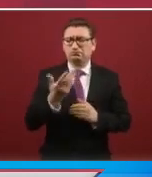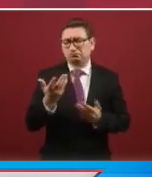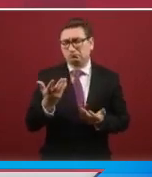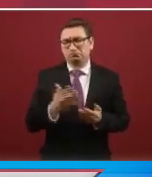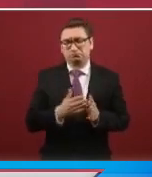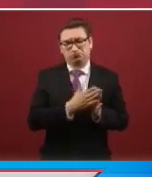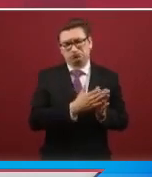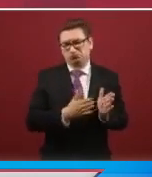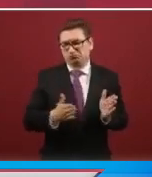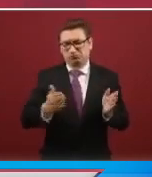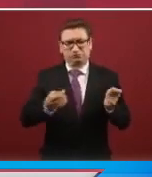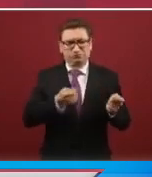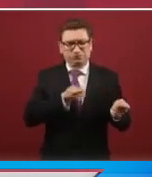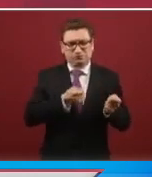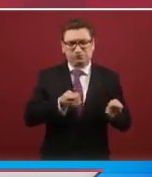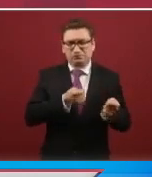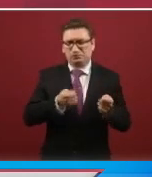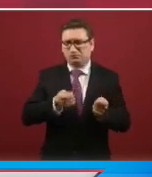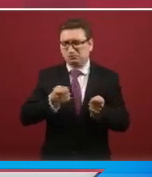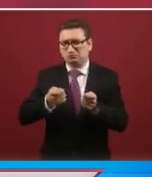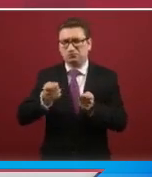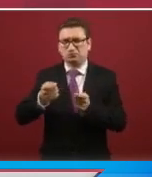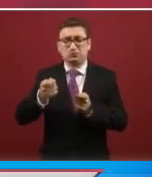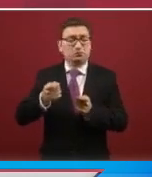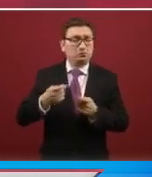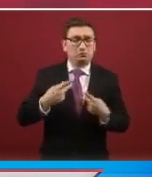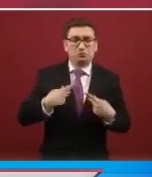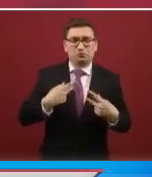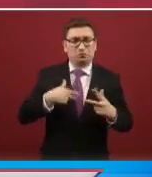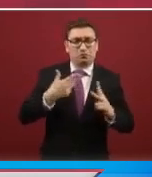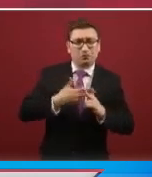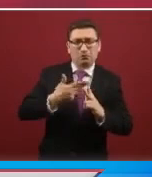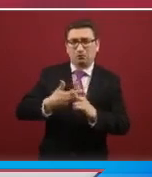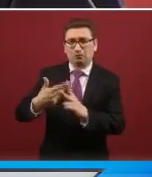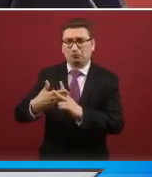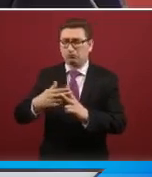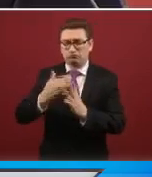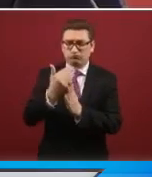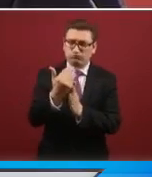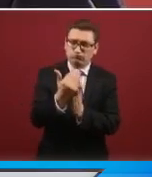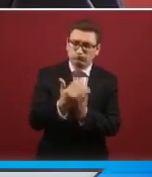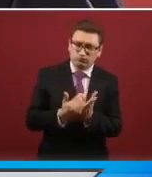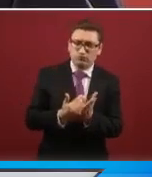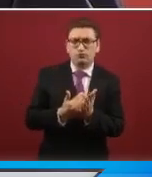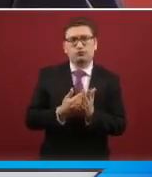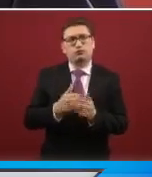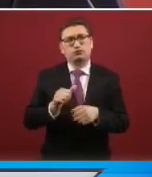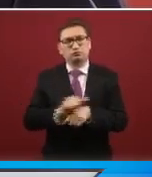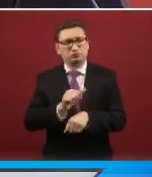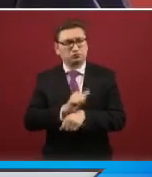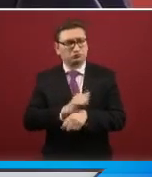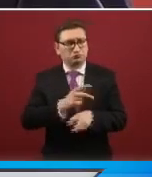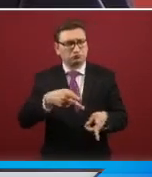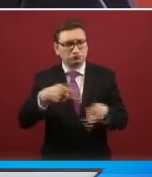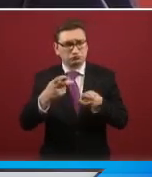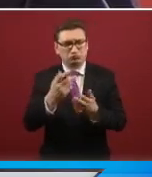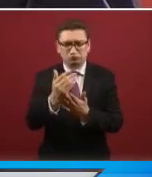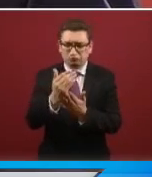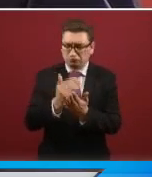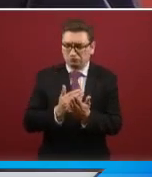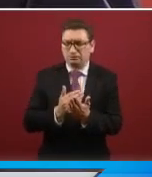coordinaciones y se llegará a 140,000 elementos y 266 coordinaciones que contrasta fuertemente con los 10,000 elementos que